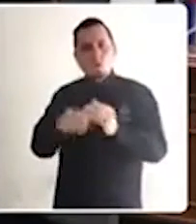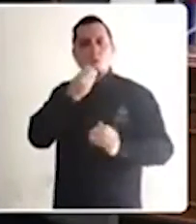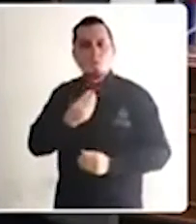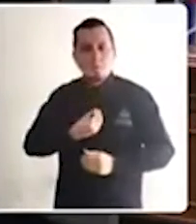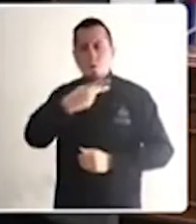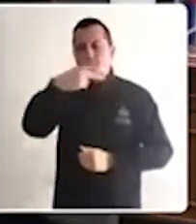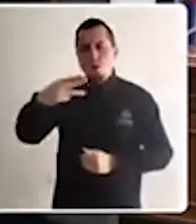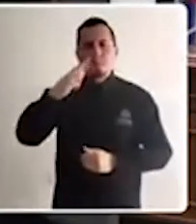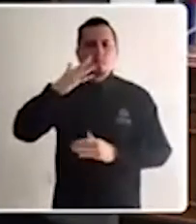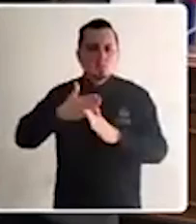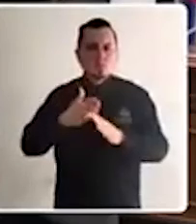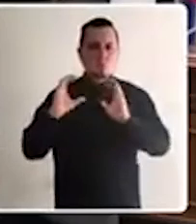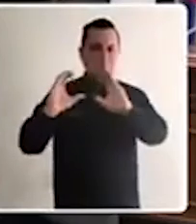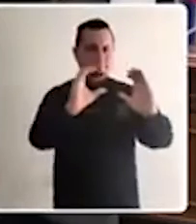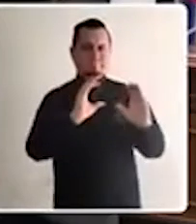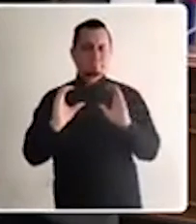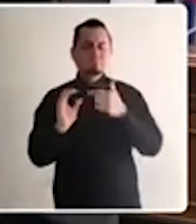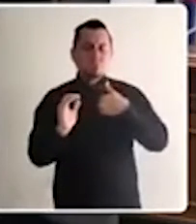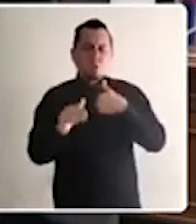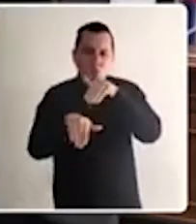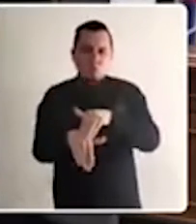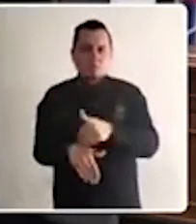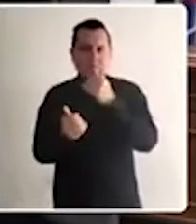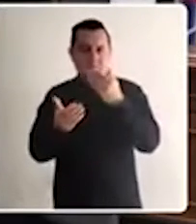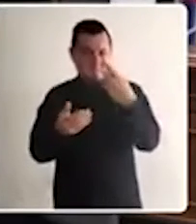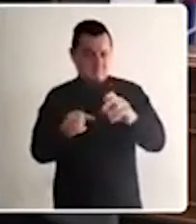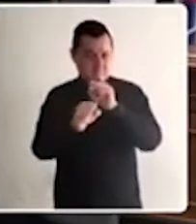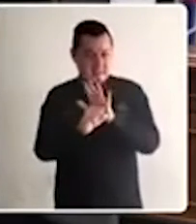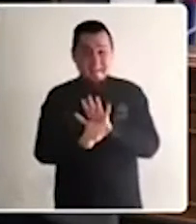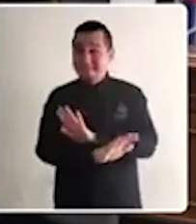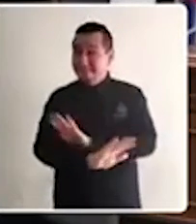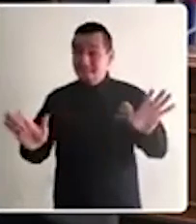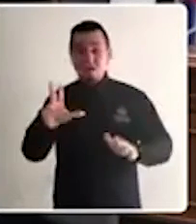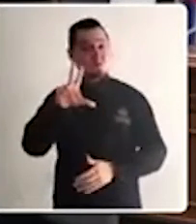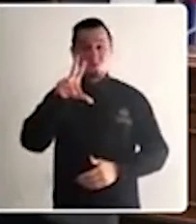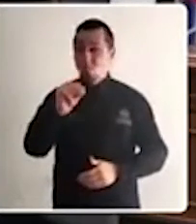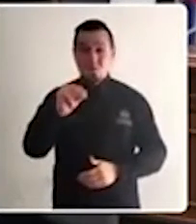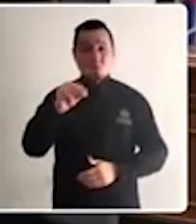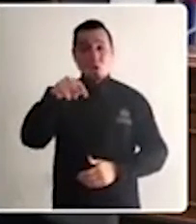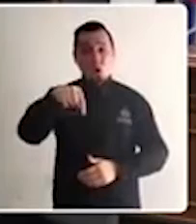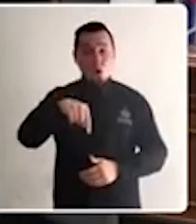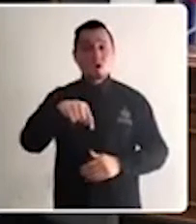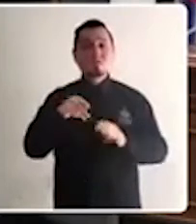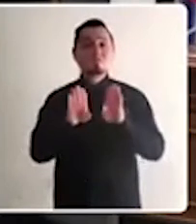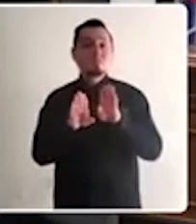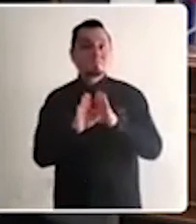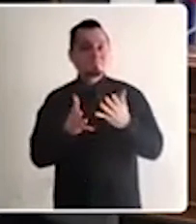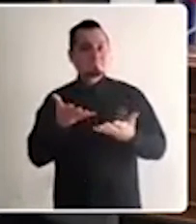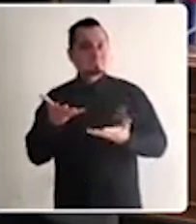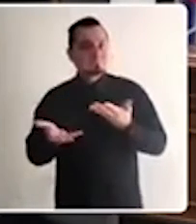de un compromiso personal de cuidarnos cada uno. Esta pandemia no ha terminado. Estamos ante una